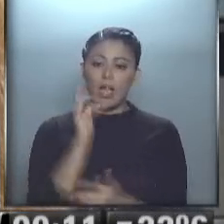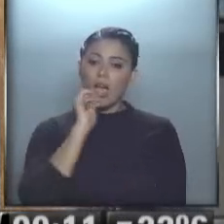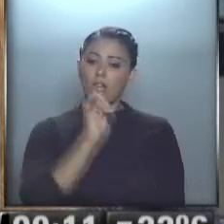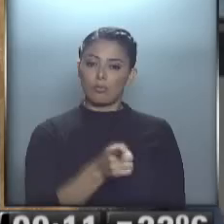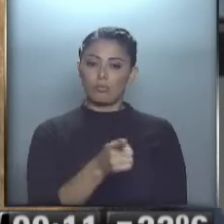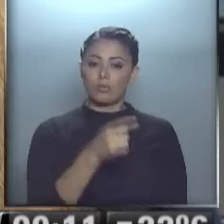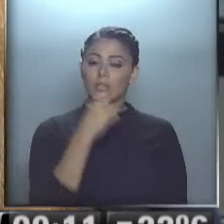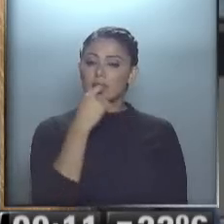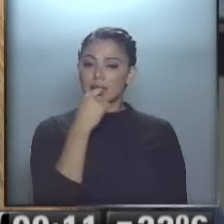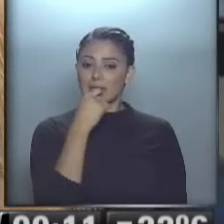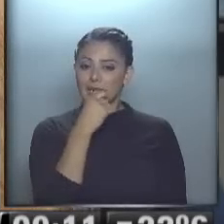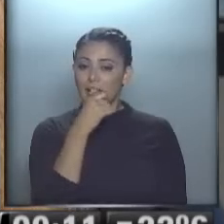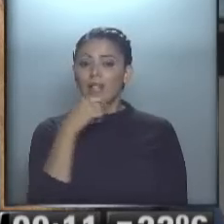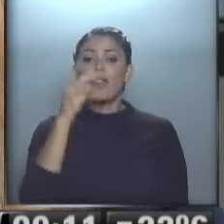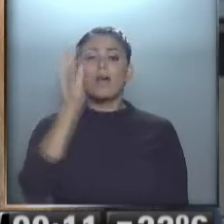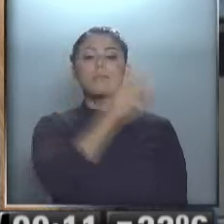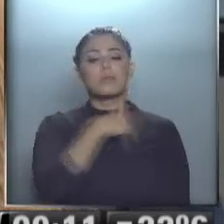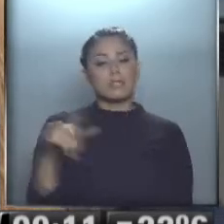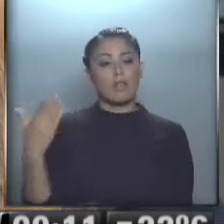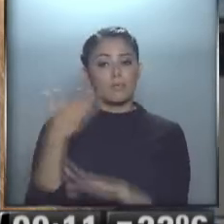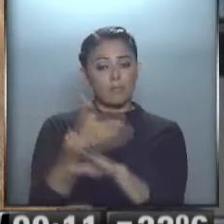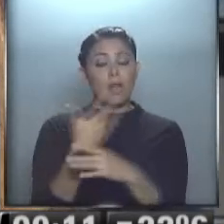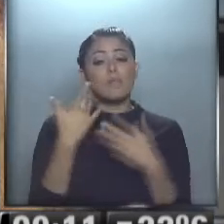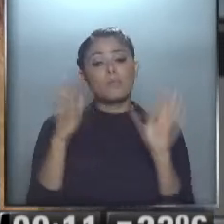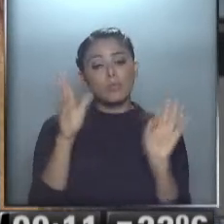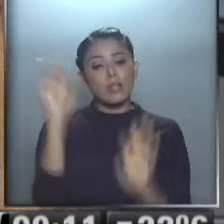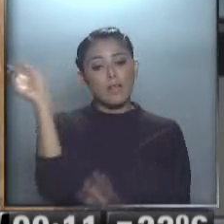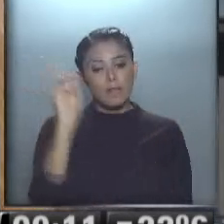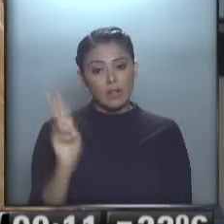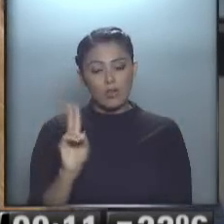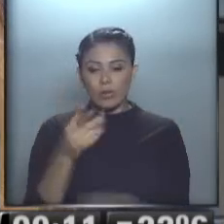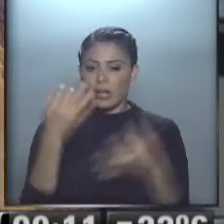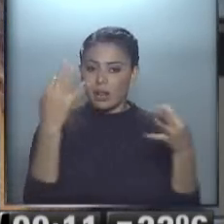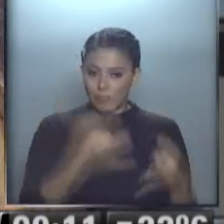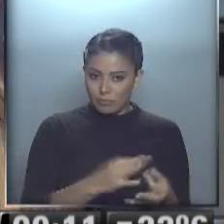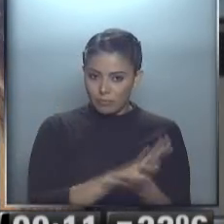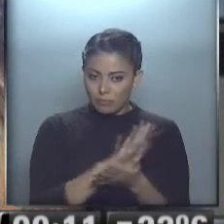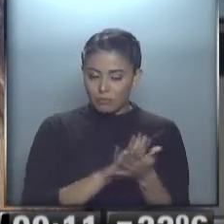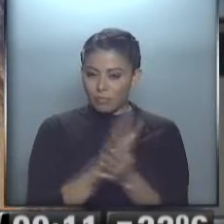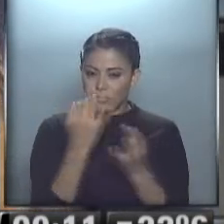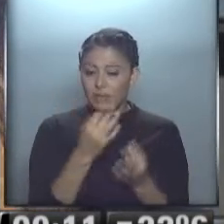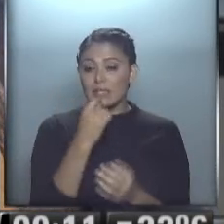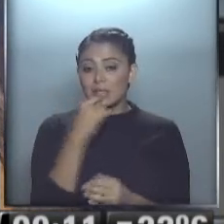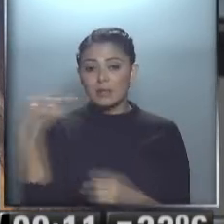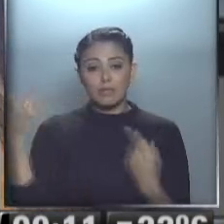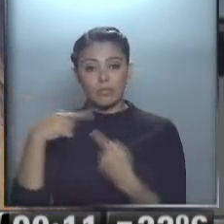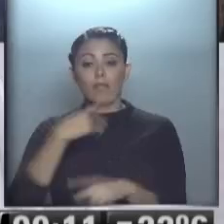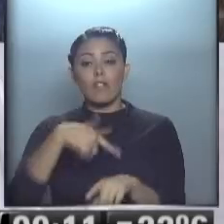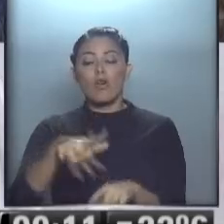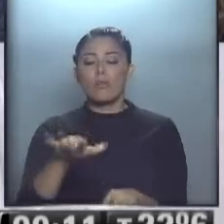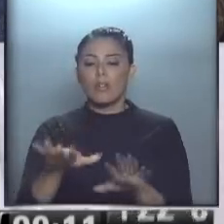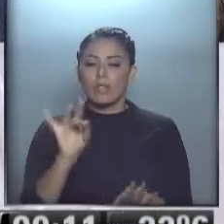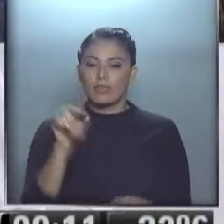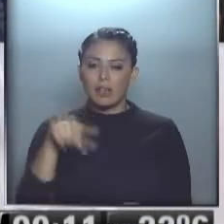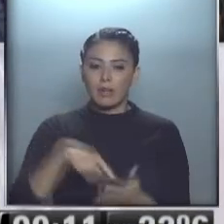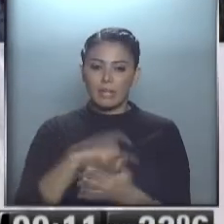recibo del llamado de maduro tal vez Venezuela se encauce si no veremos cómo continúan estas horas complicadas desde